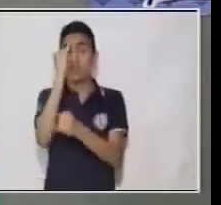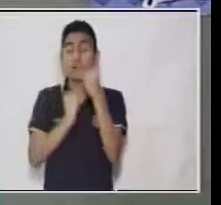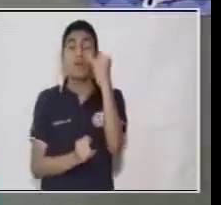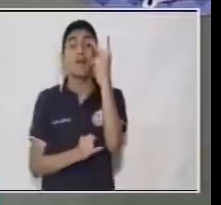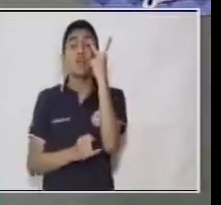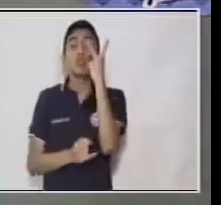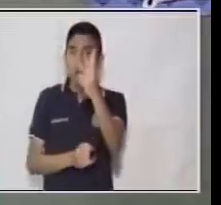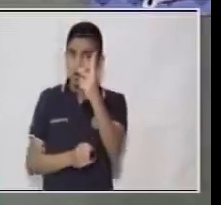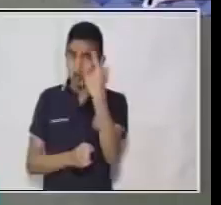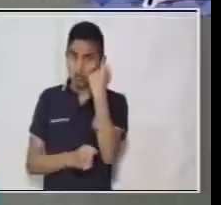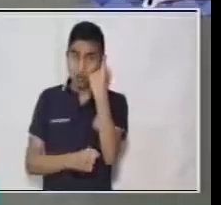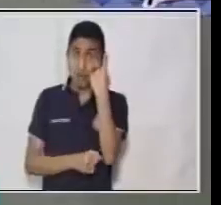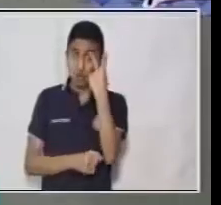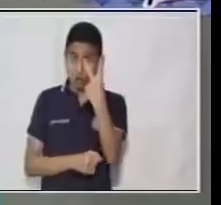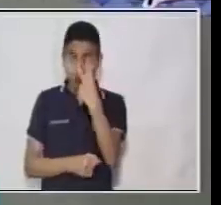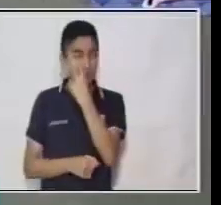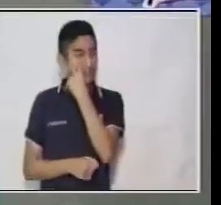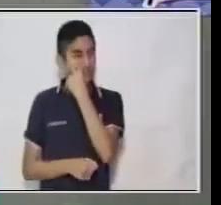dos.